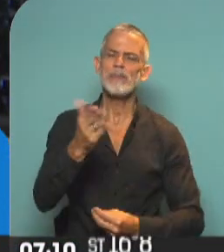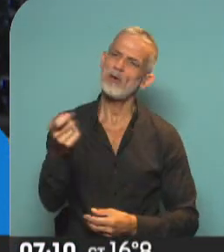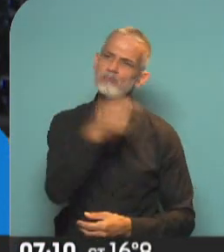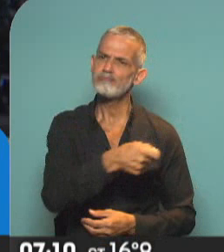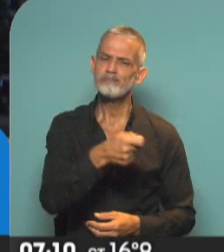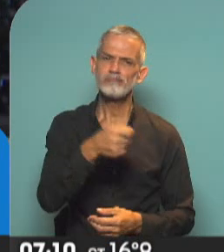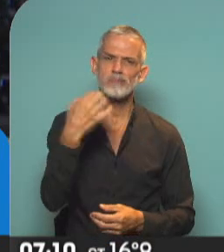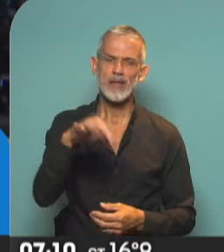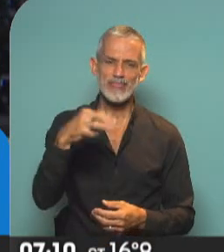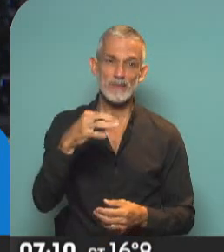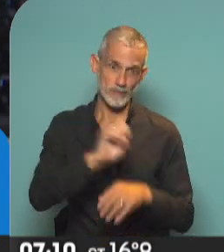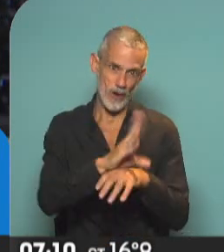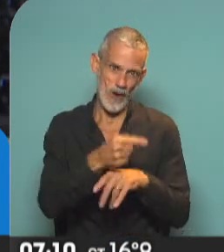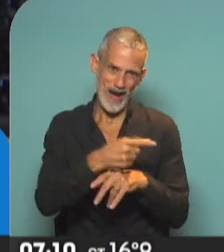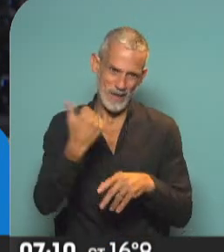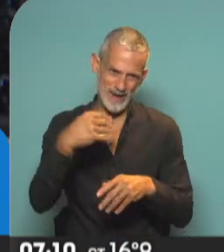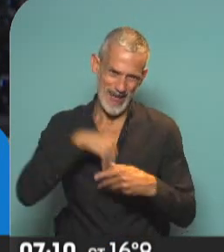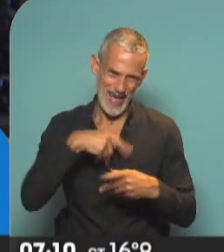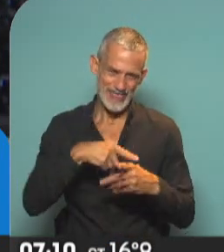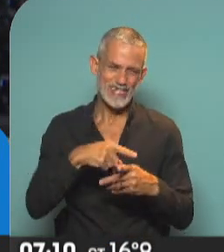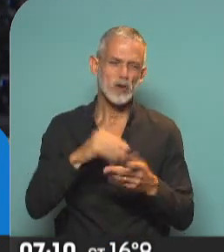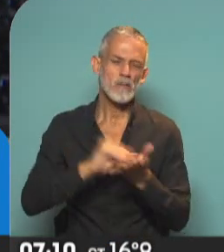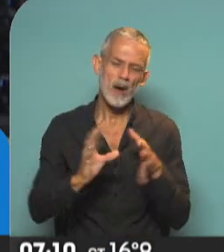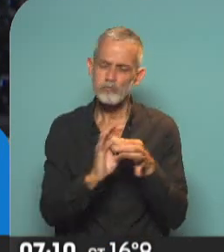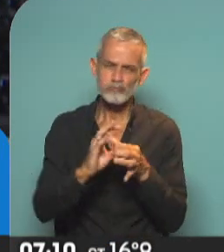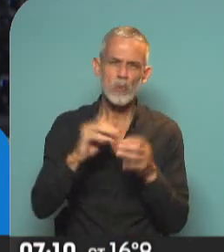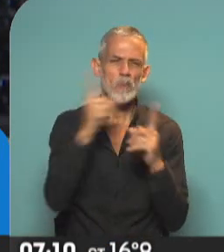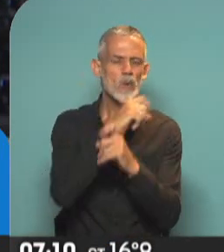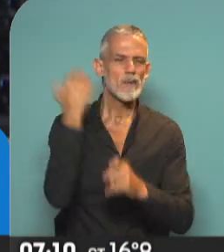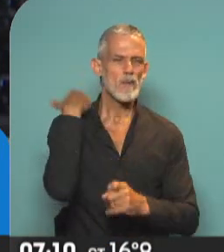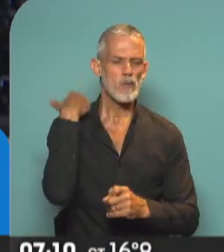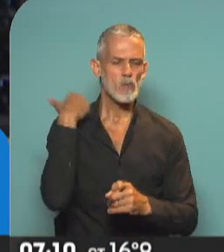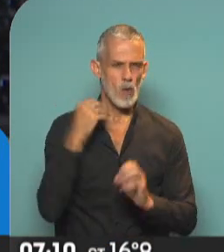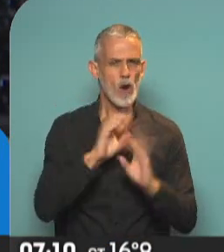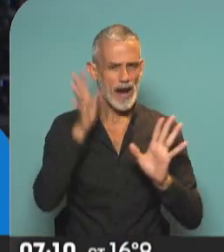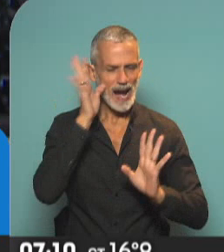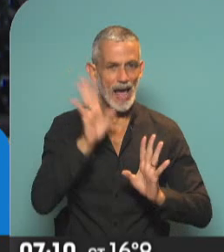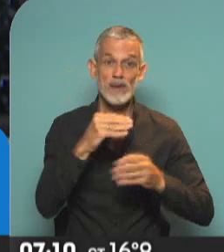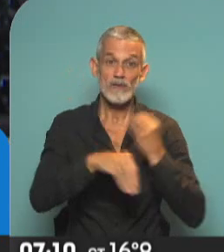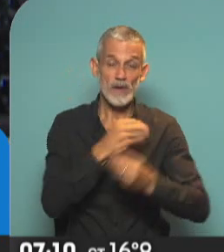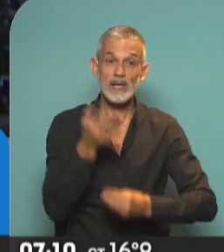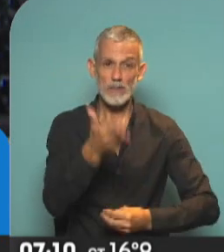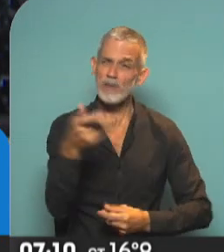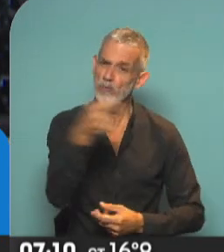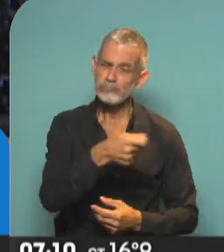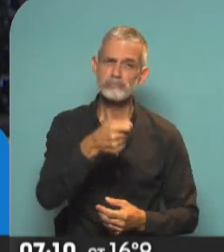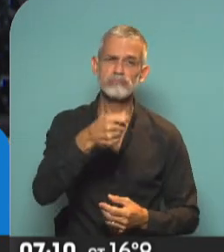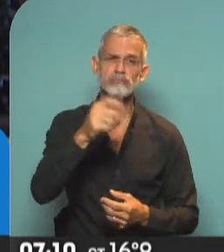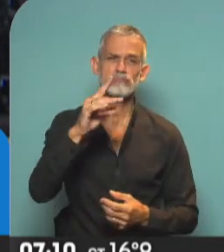suministrado, tenía un cuadro de COVID agravado por una afección pulmonar severa. La familia pidió que se le